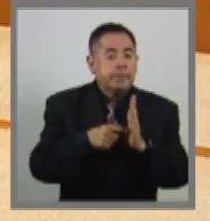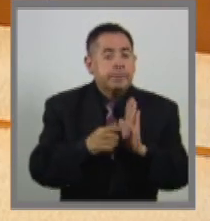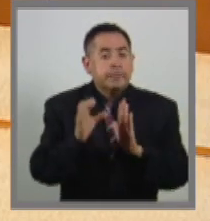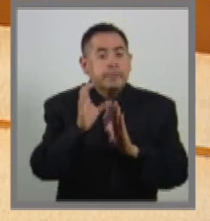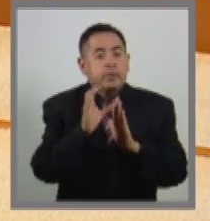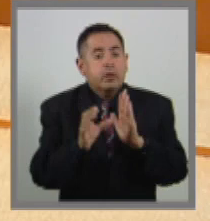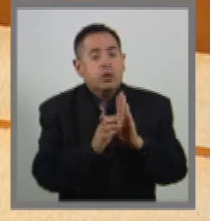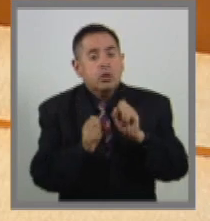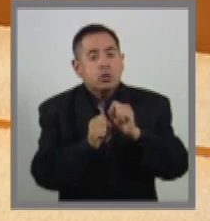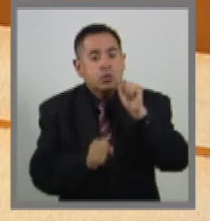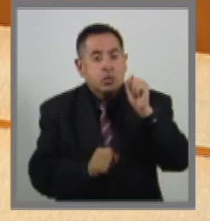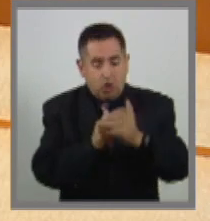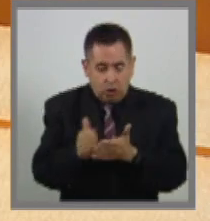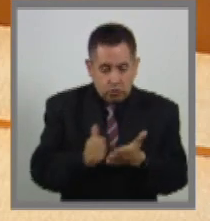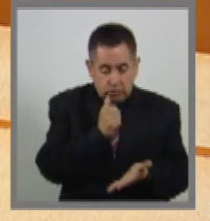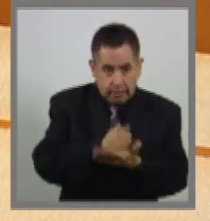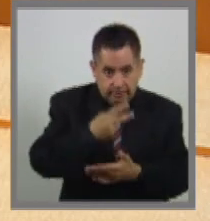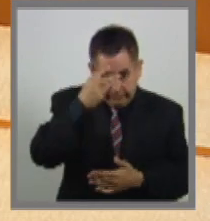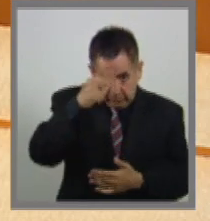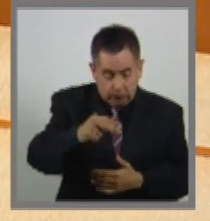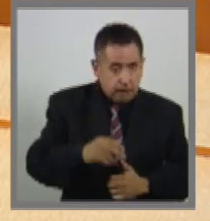Constitución Política de la Ciudad de México,